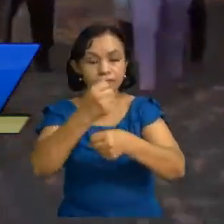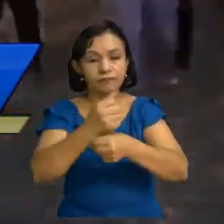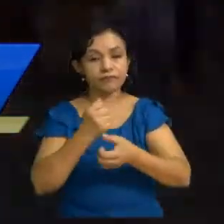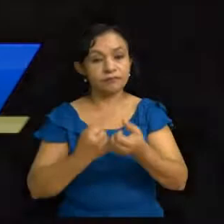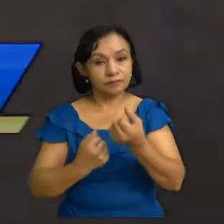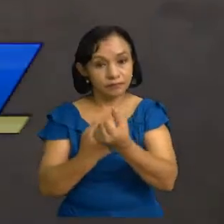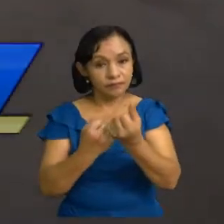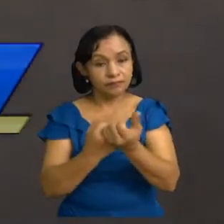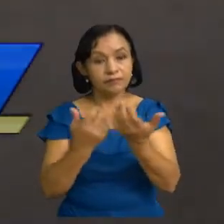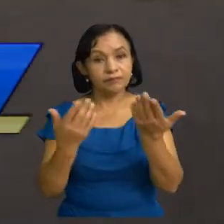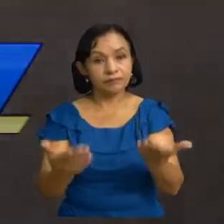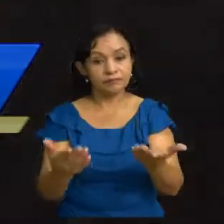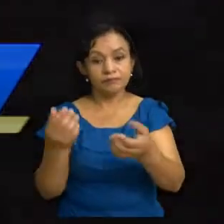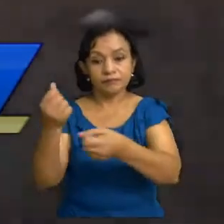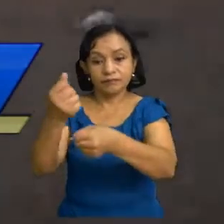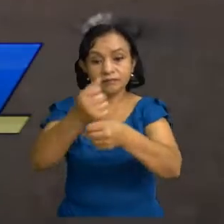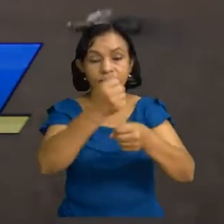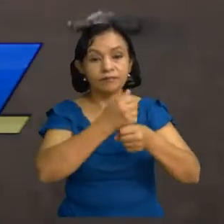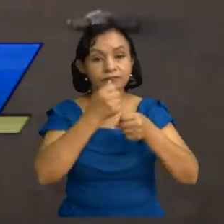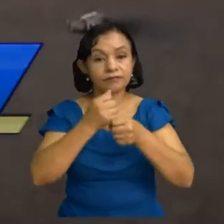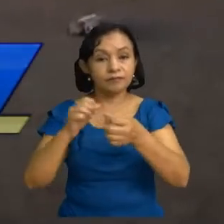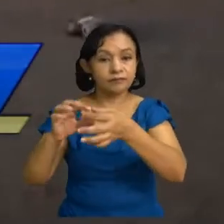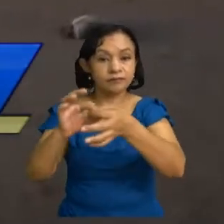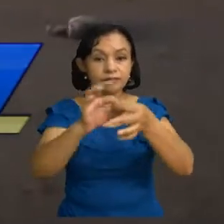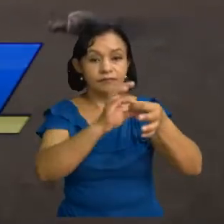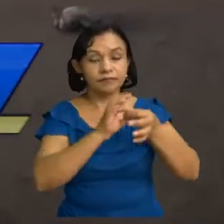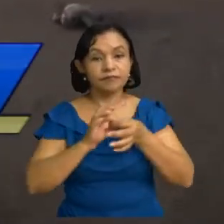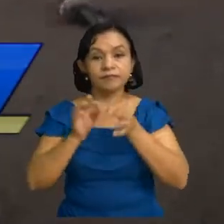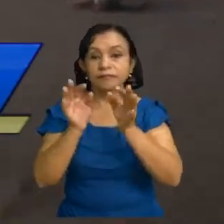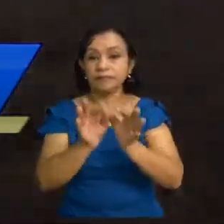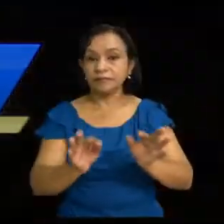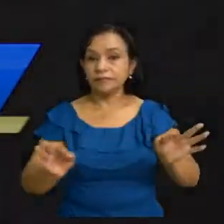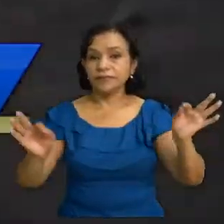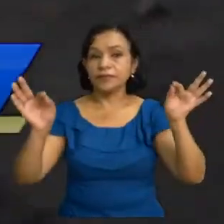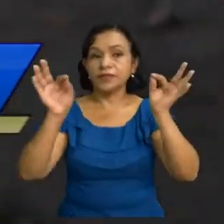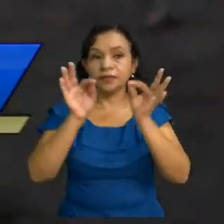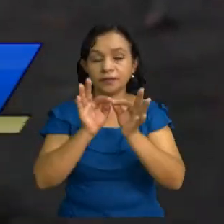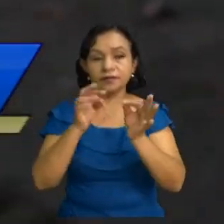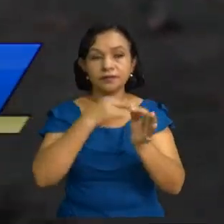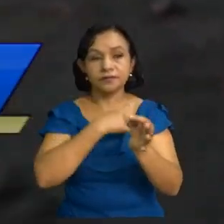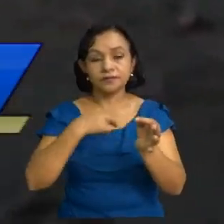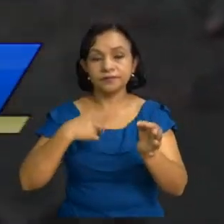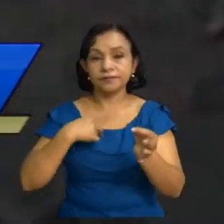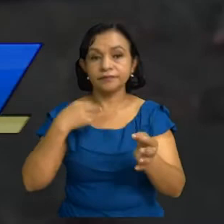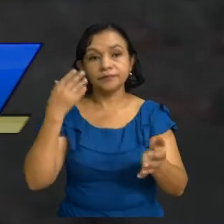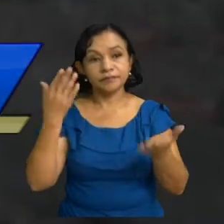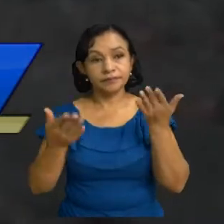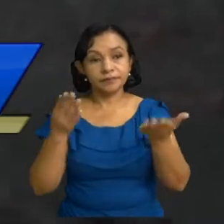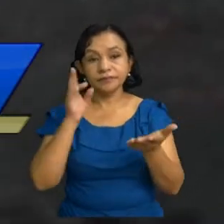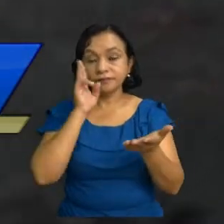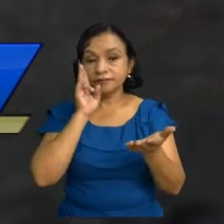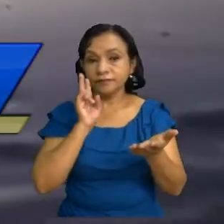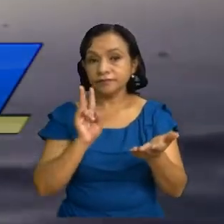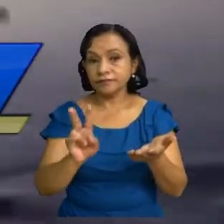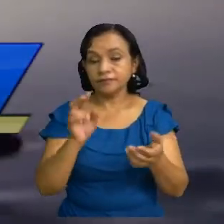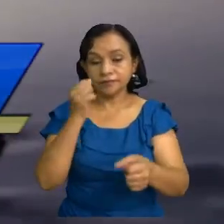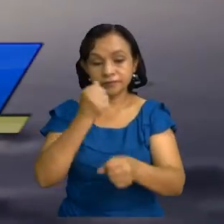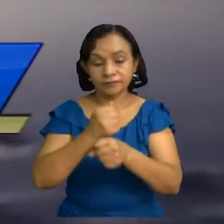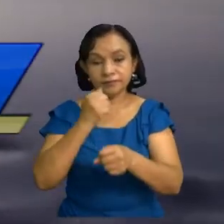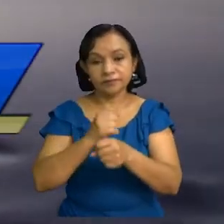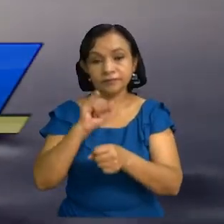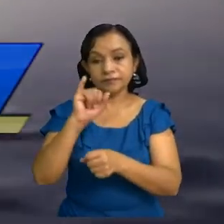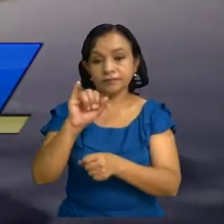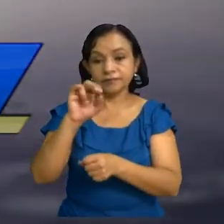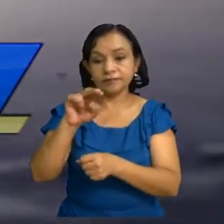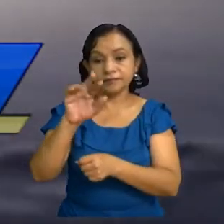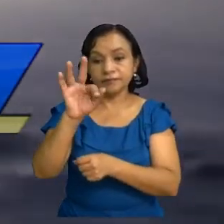un trabajo articulado muy importante y es vital ese proceso que usted menciona porque de repente cuando vemos y el trabajo del inafor a veces